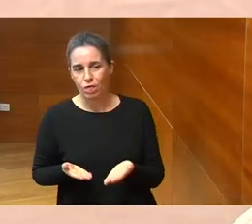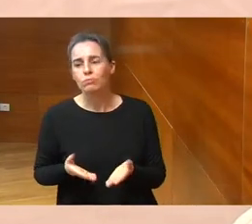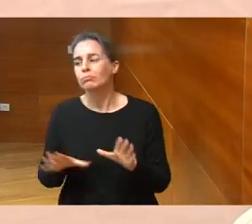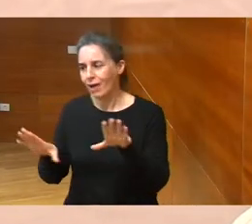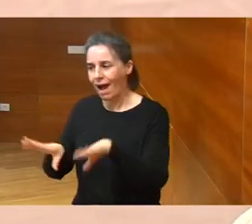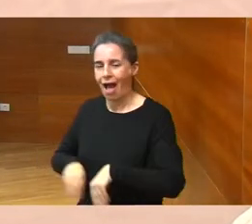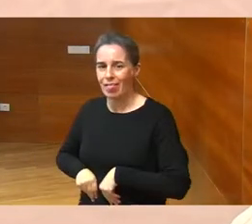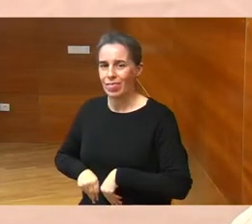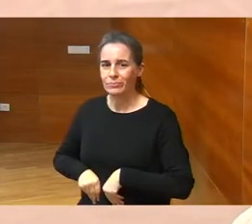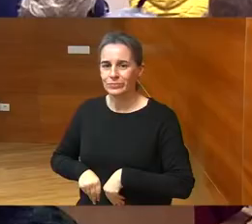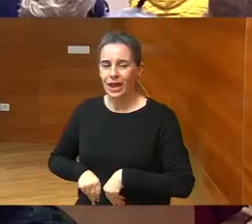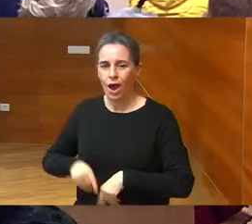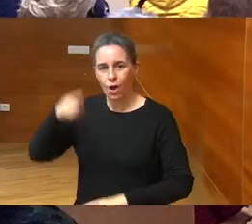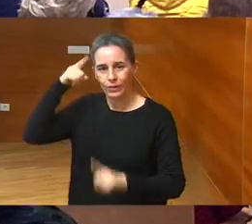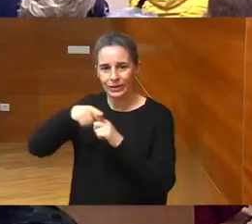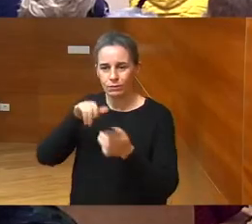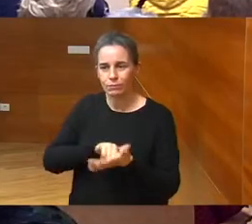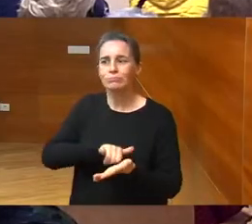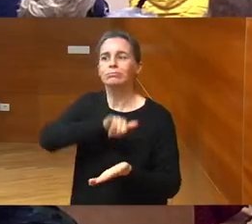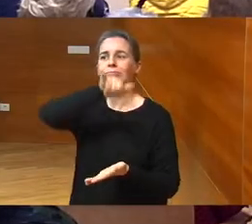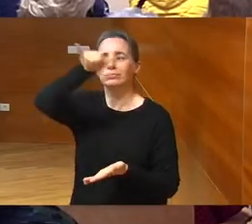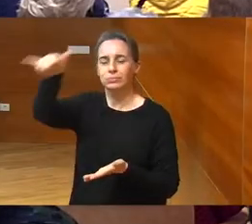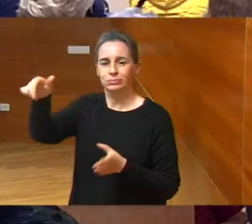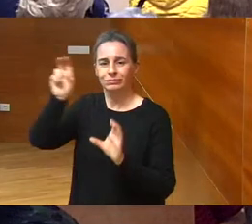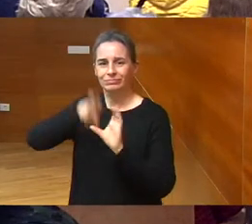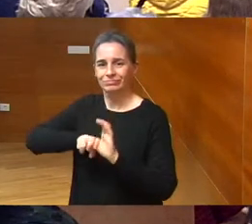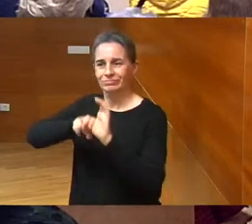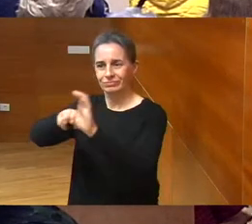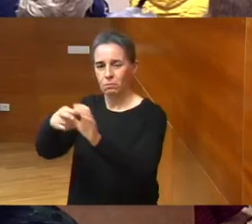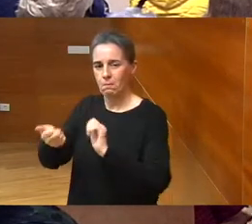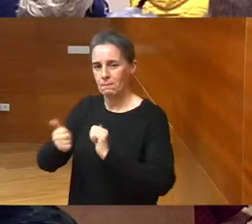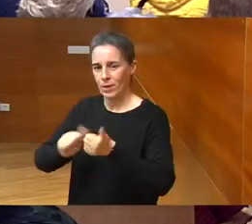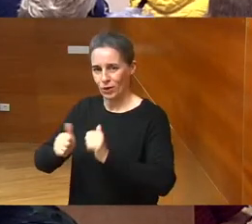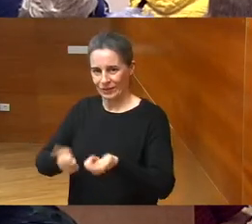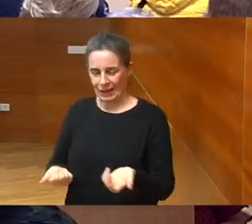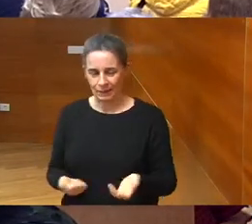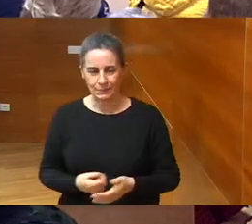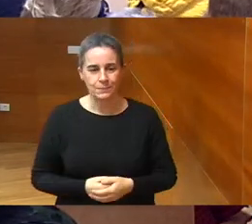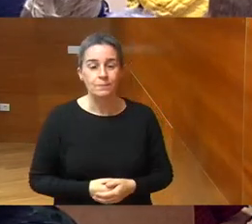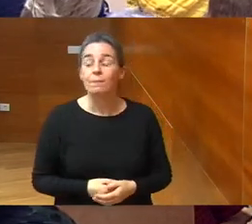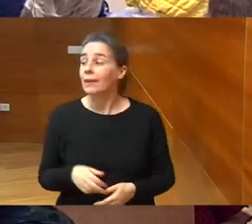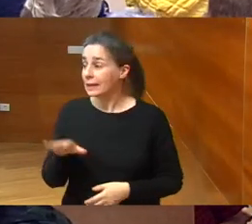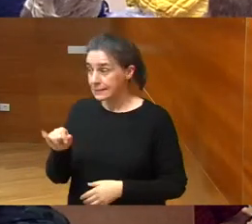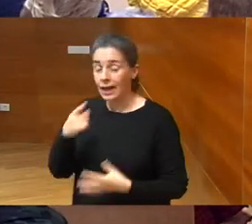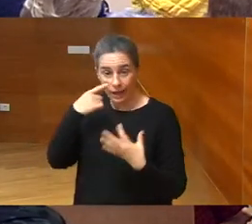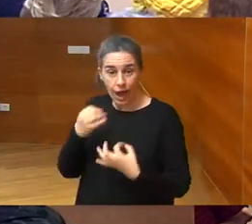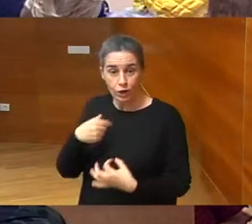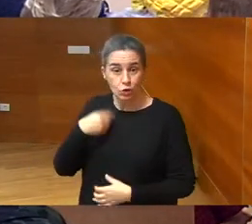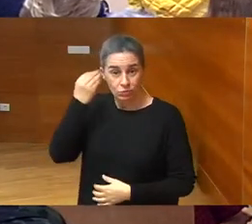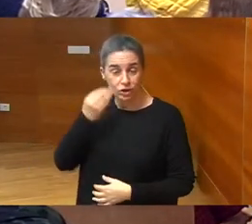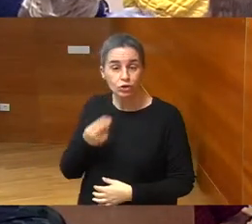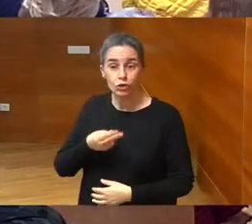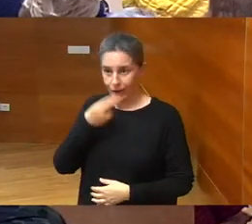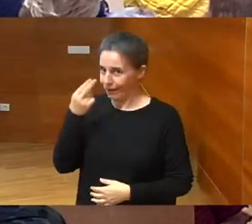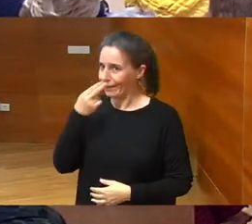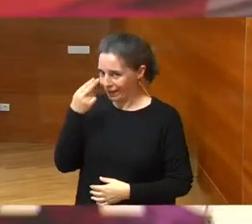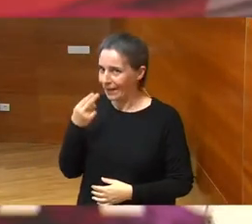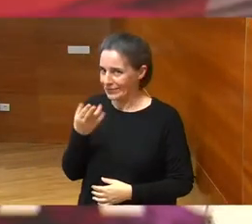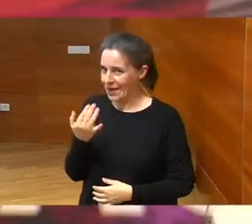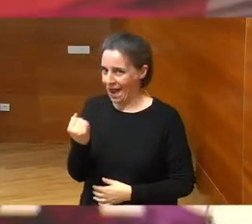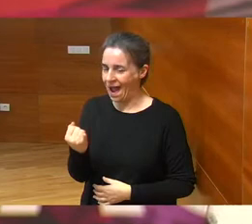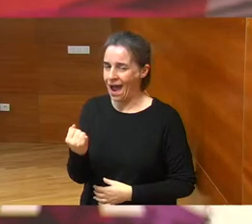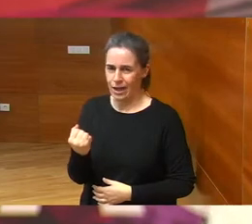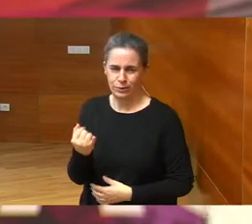para subirse a avioneta Bueno desde luego he pensó que interés que él tenía muy interés